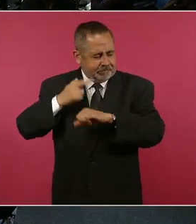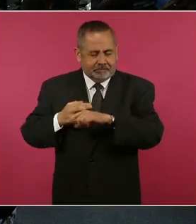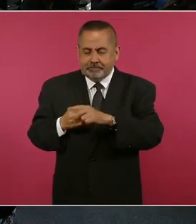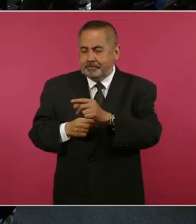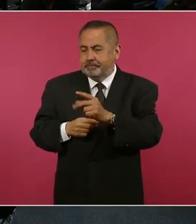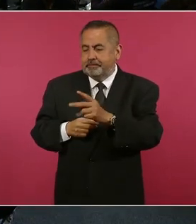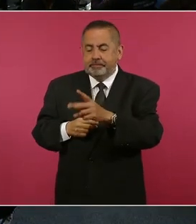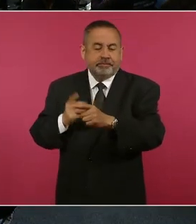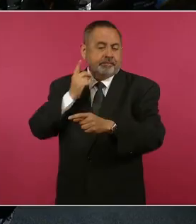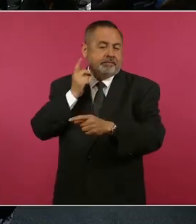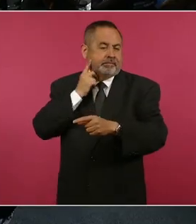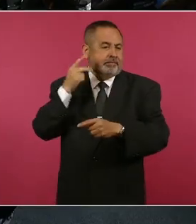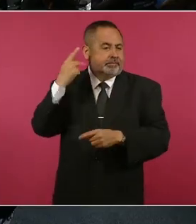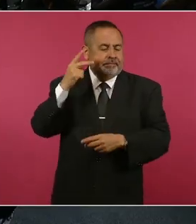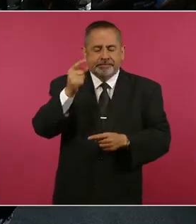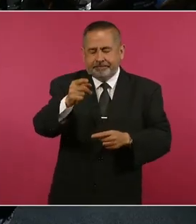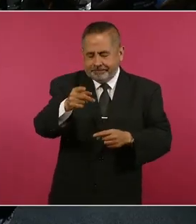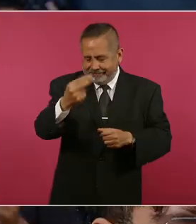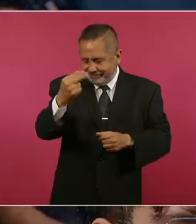el diputado de Puebla,